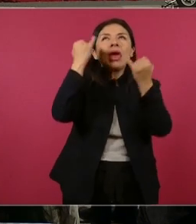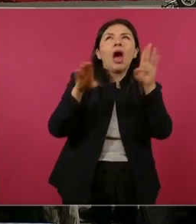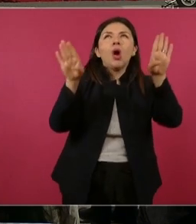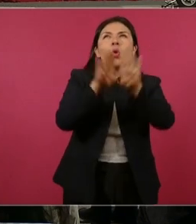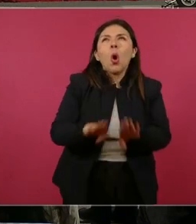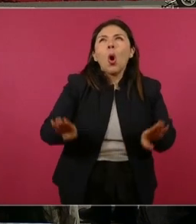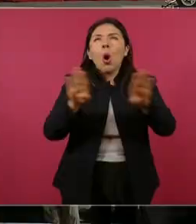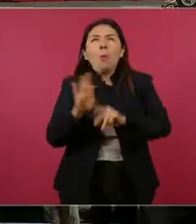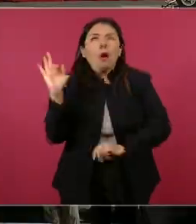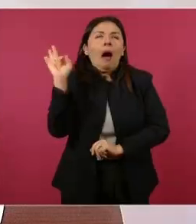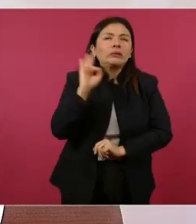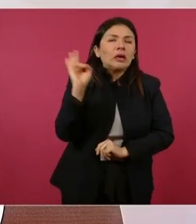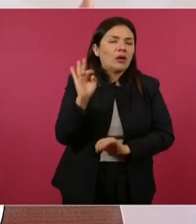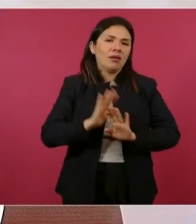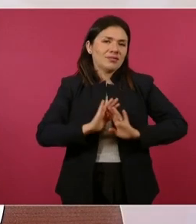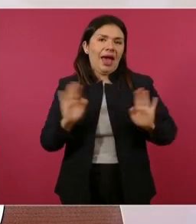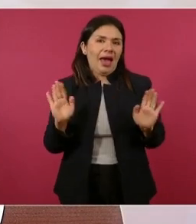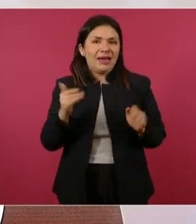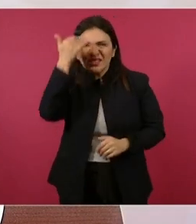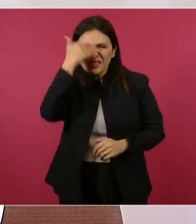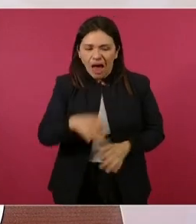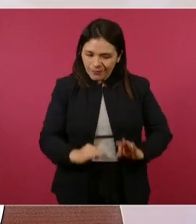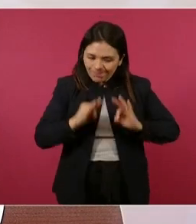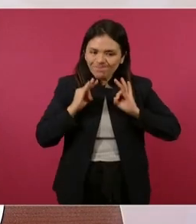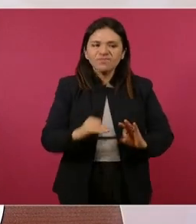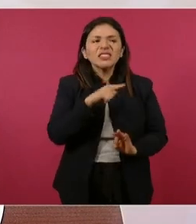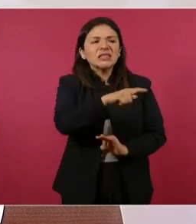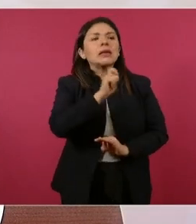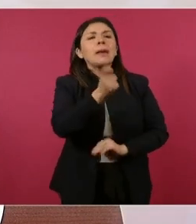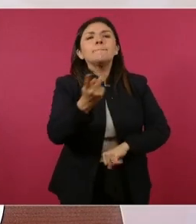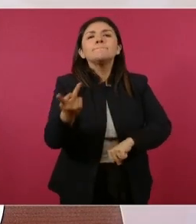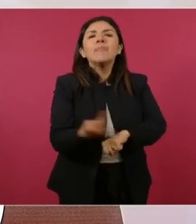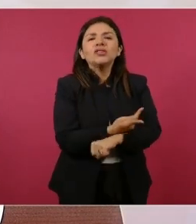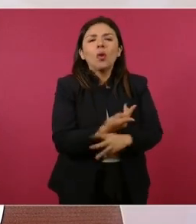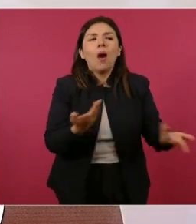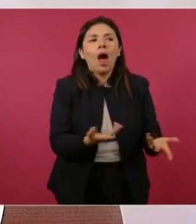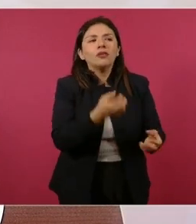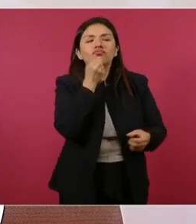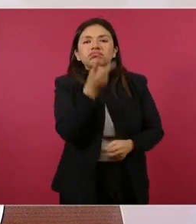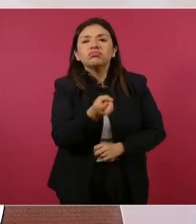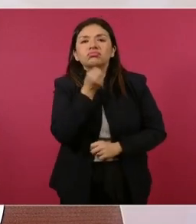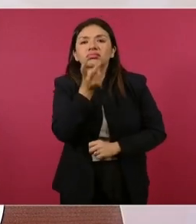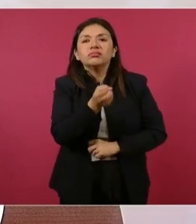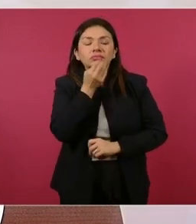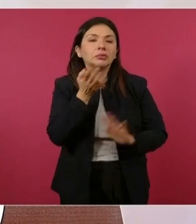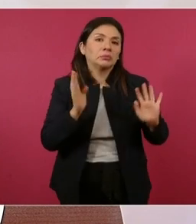hipótesis, ya sabríamos lo que sucedió.